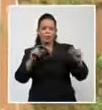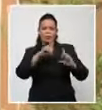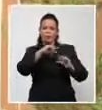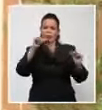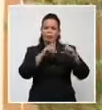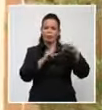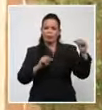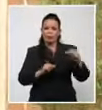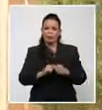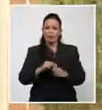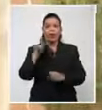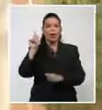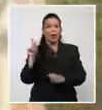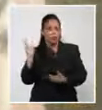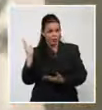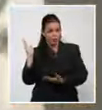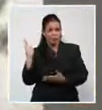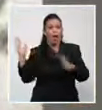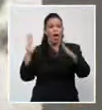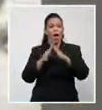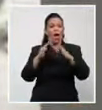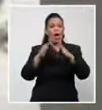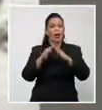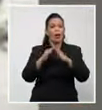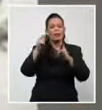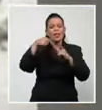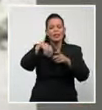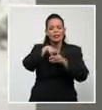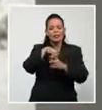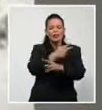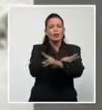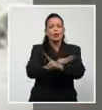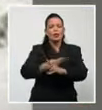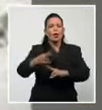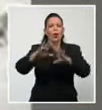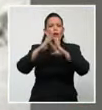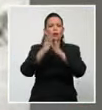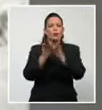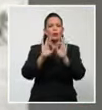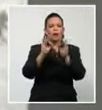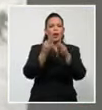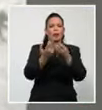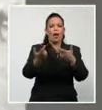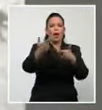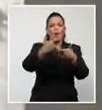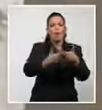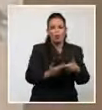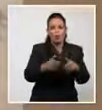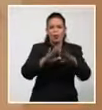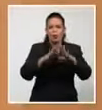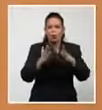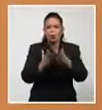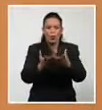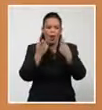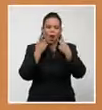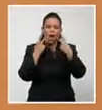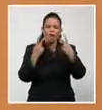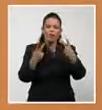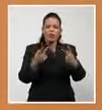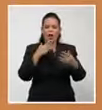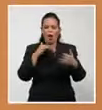recoge la presencia de su amada Amalia, convertida en esposa, cuya convivencia en común, real y legendaria, tuviera